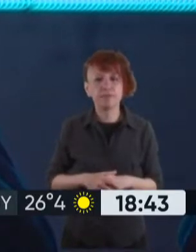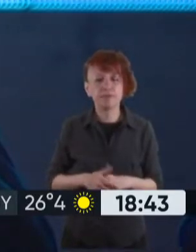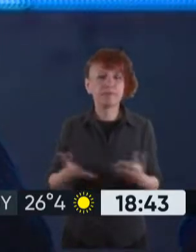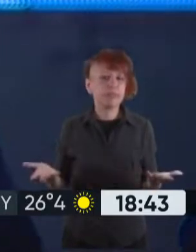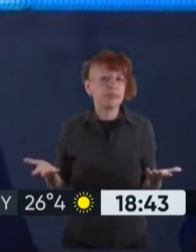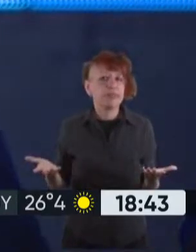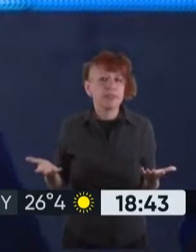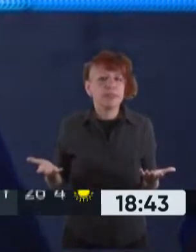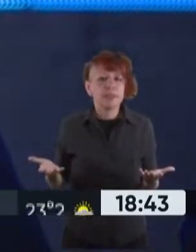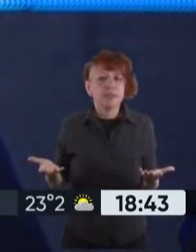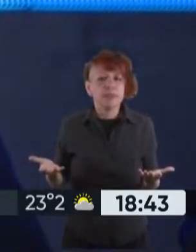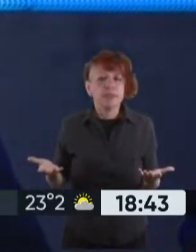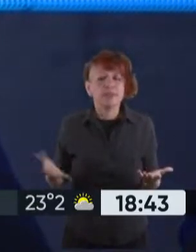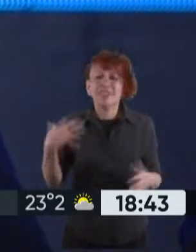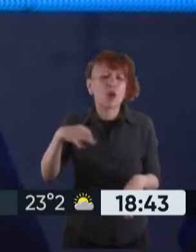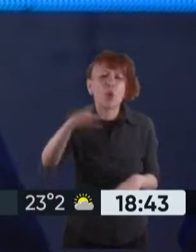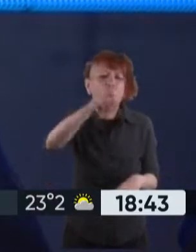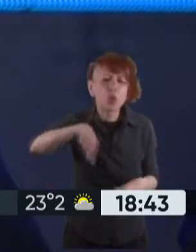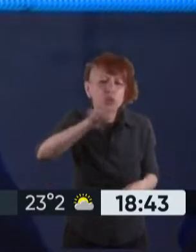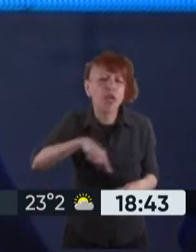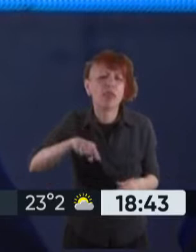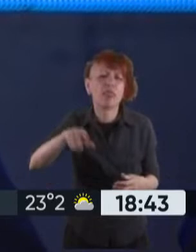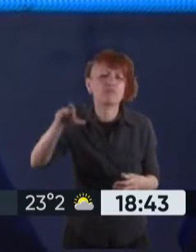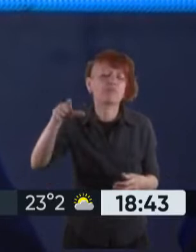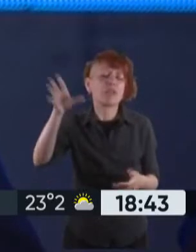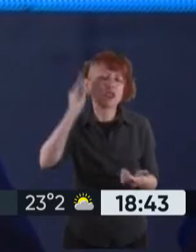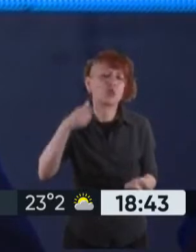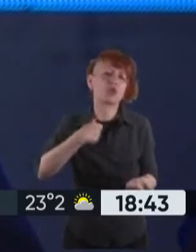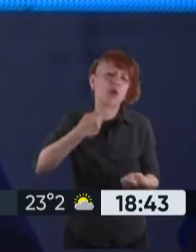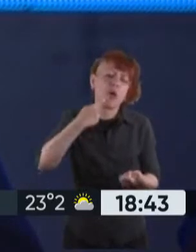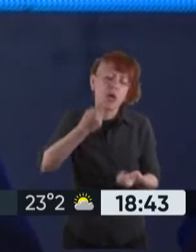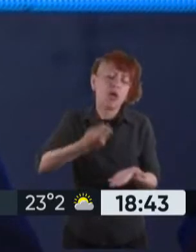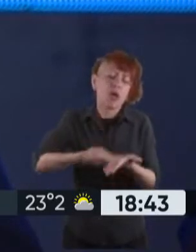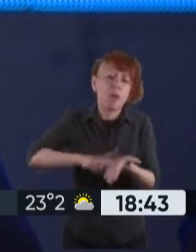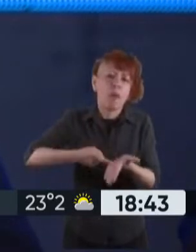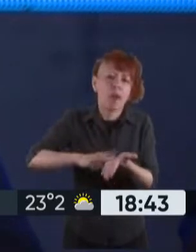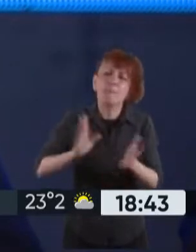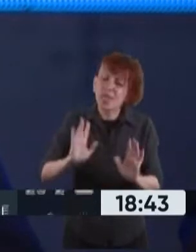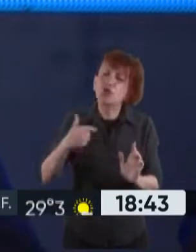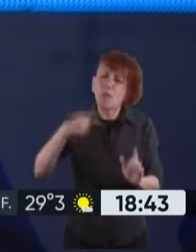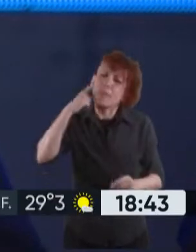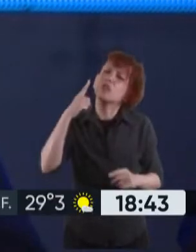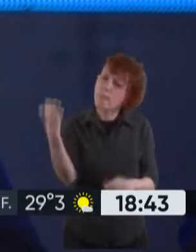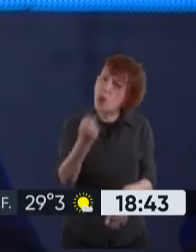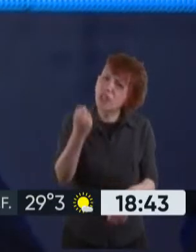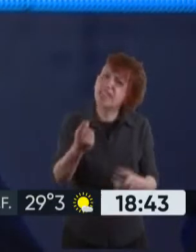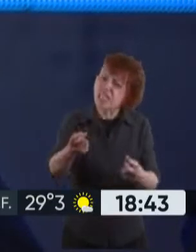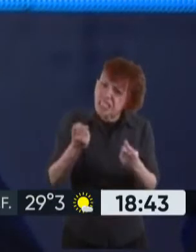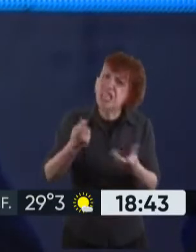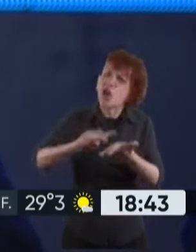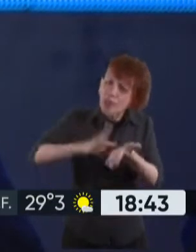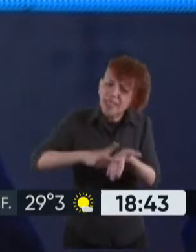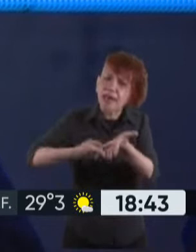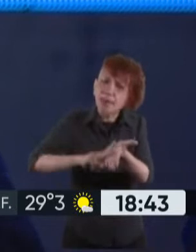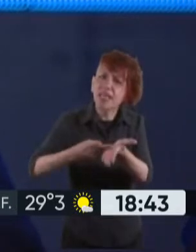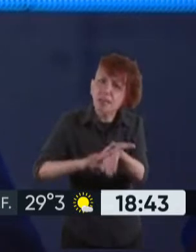Miren, me lo han escuchado decir muchas veces y yo creo que es necesario que lo repitamos muchas veces para que no